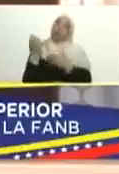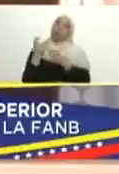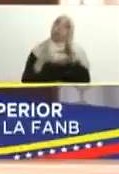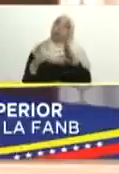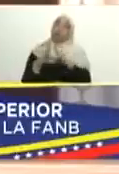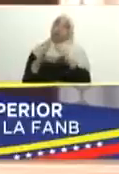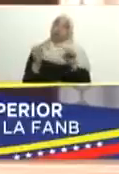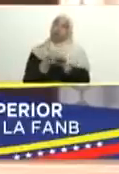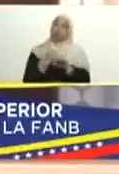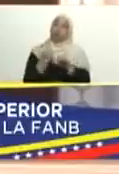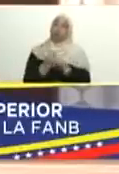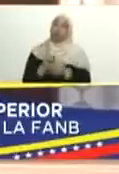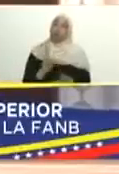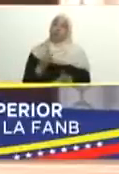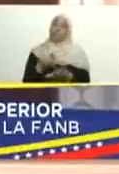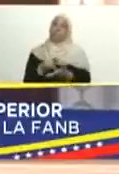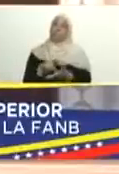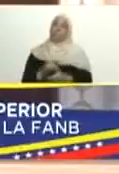historia.